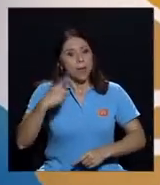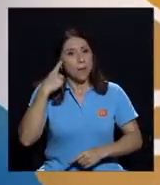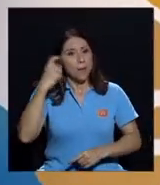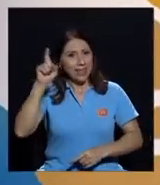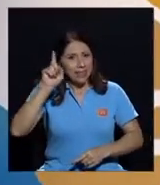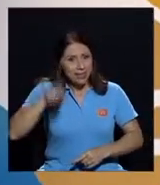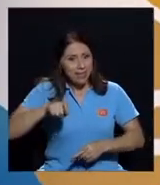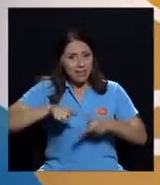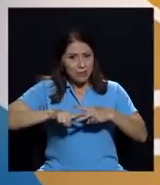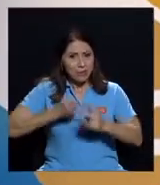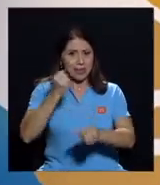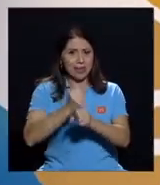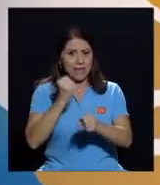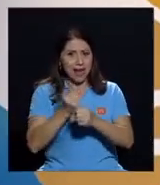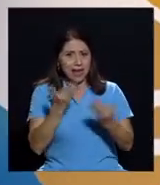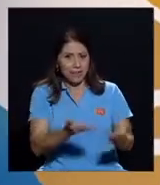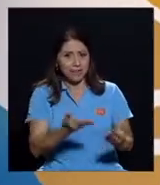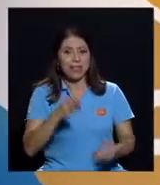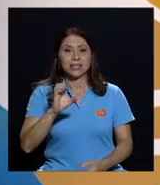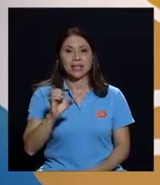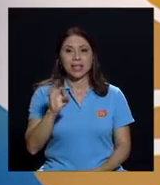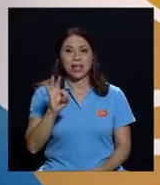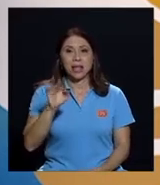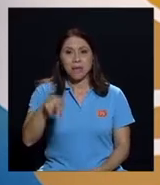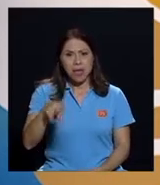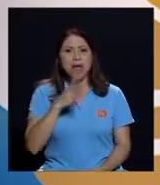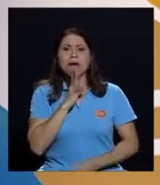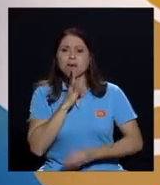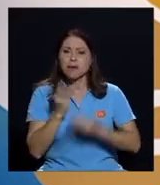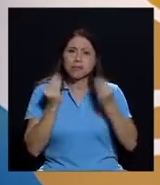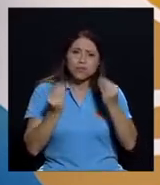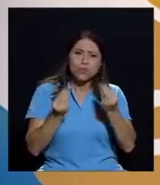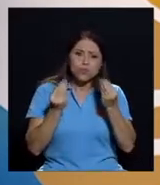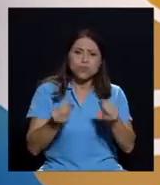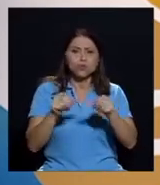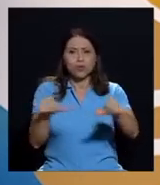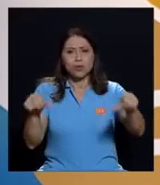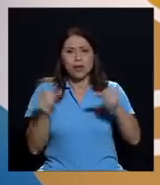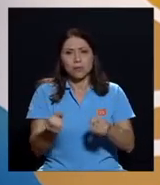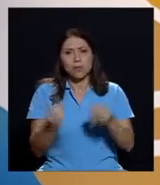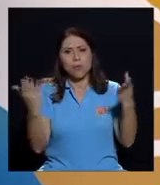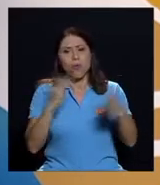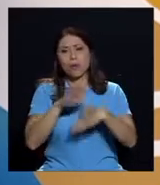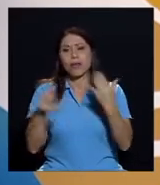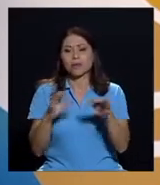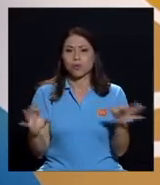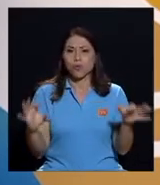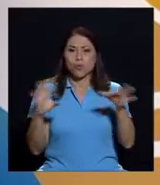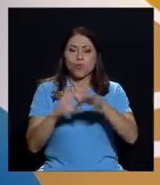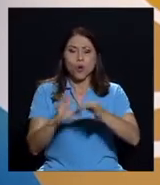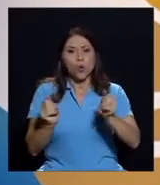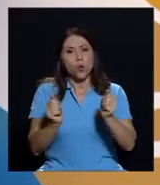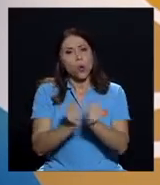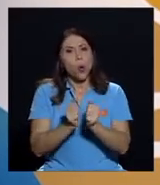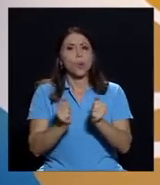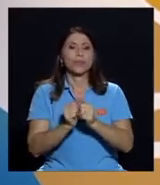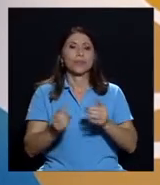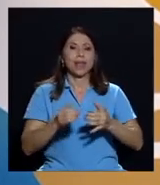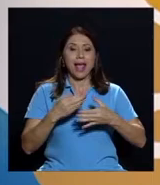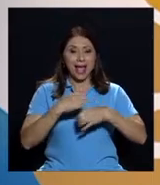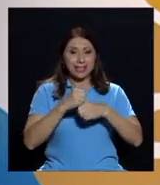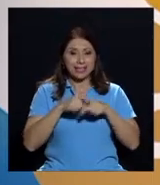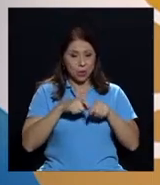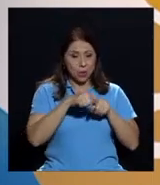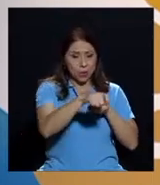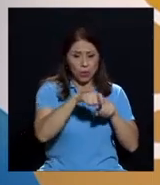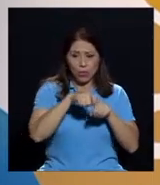meterse a trabajar ahí el ctp lo hemos estado hablando mucho y la discusión pública en relación a todo lo que tiene que ver con la sectorización y las